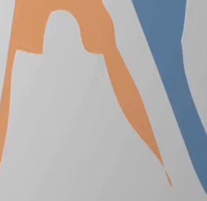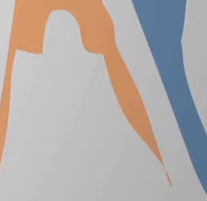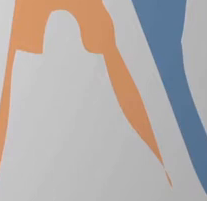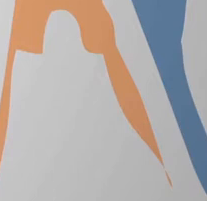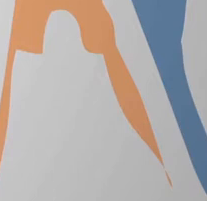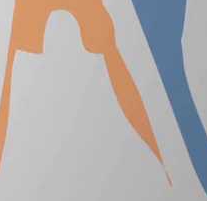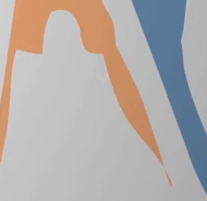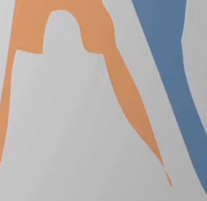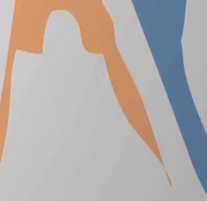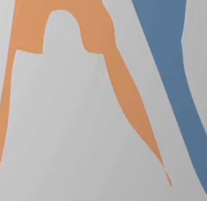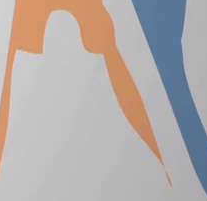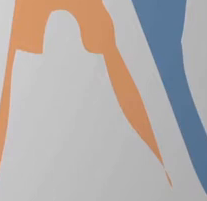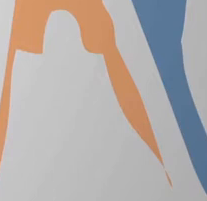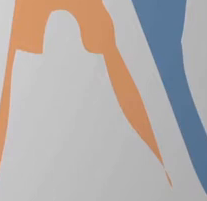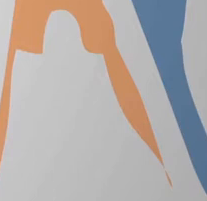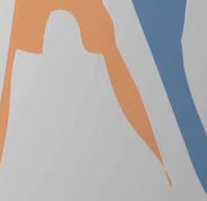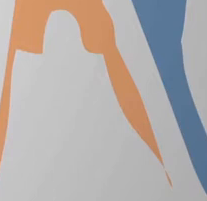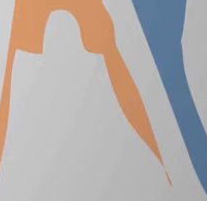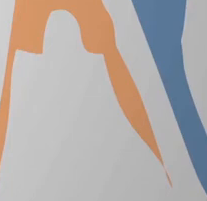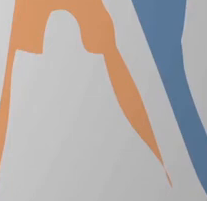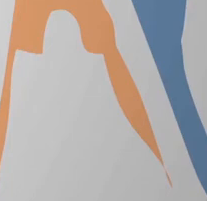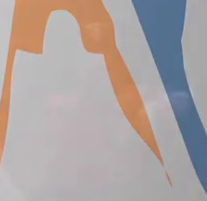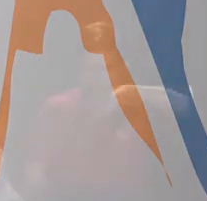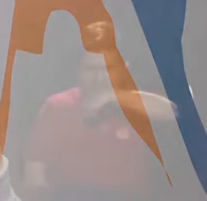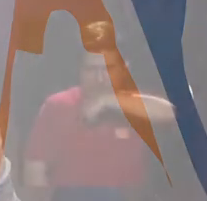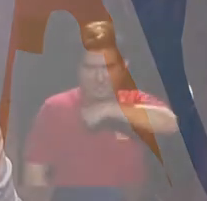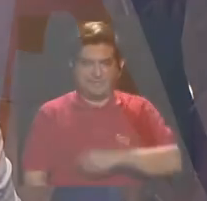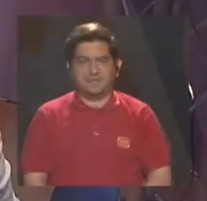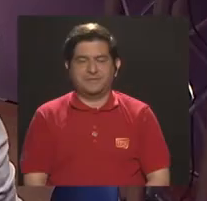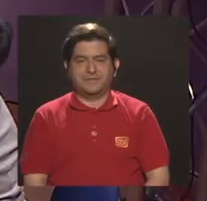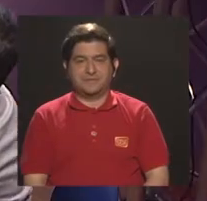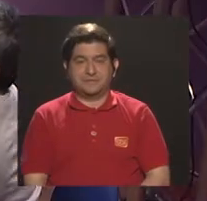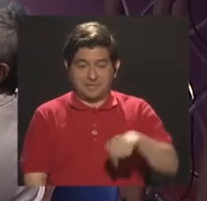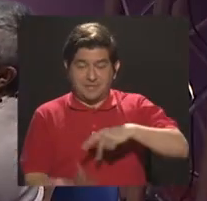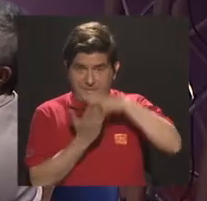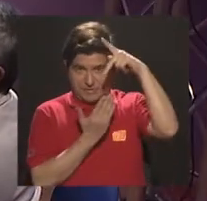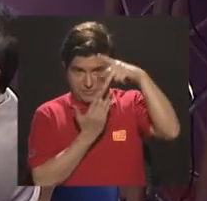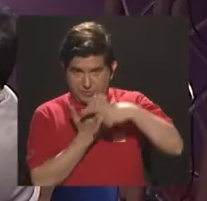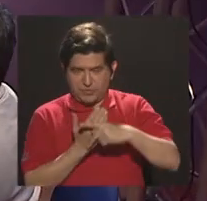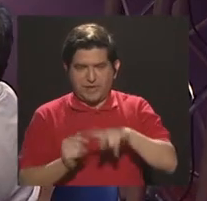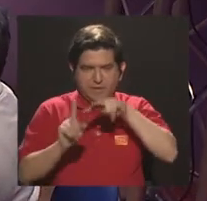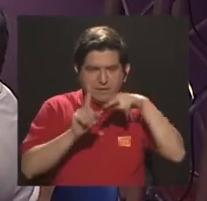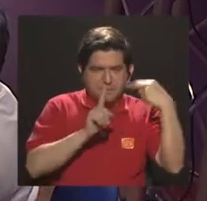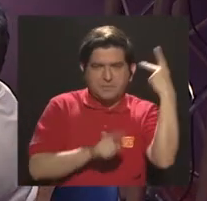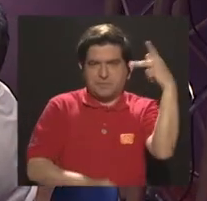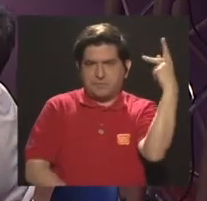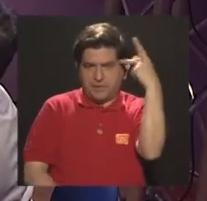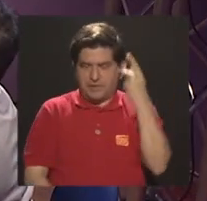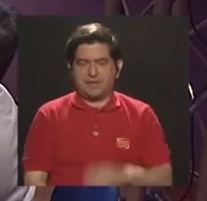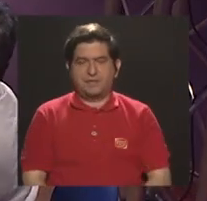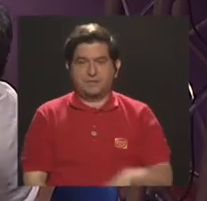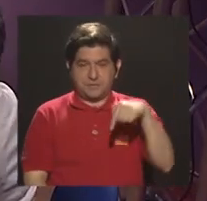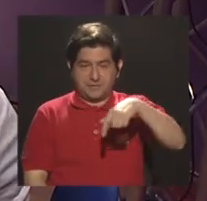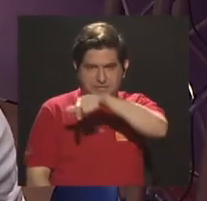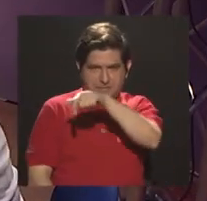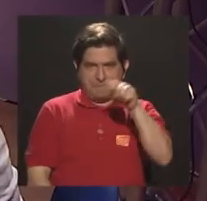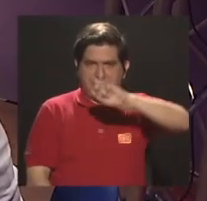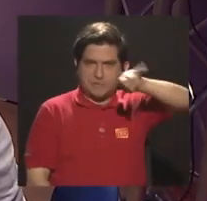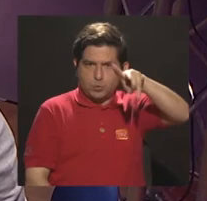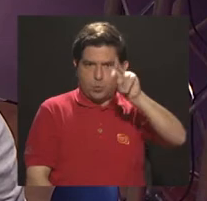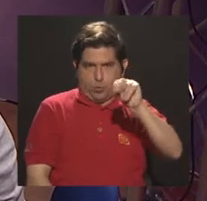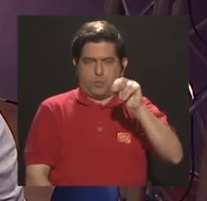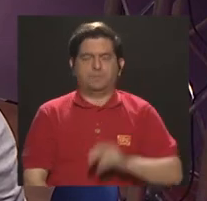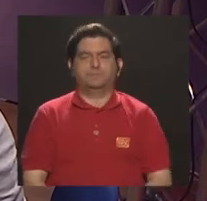hola muchas gracias por acompañarnos a nuestro programa miradas políticas en la edición de este mes de junio